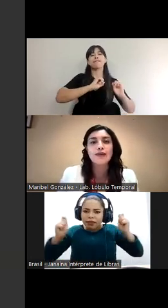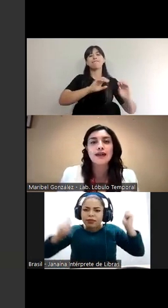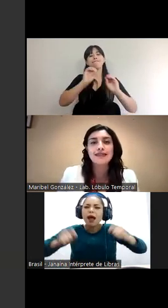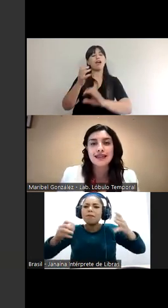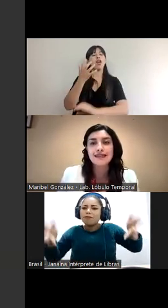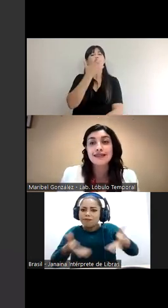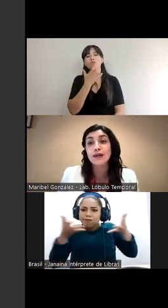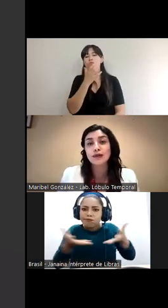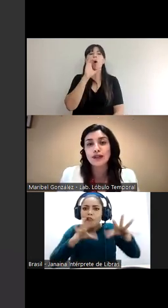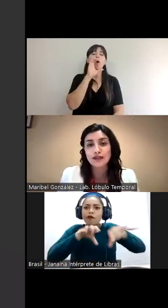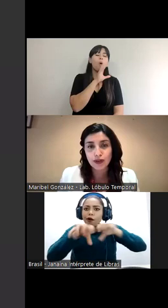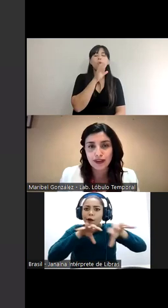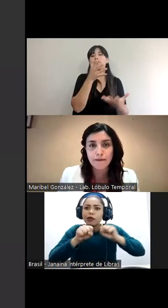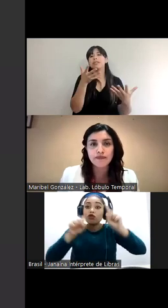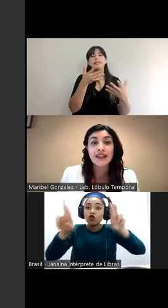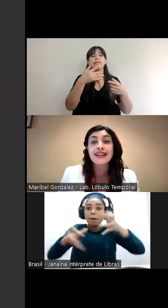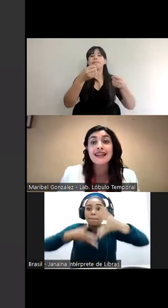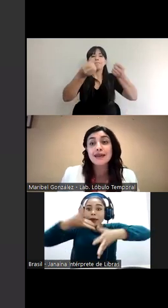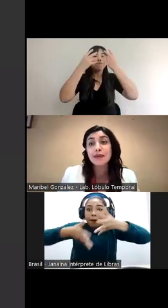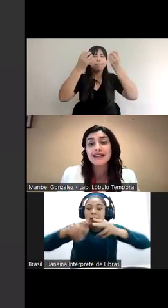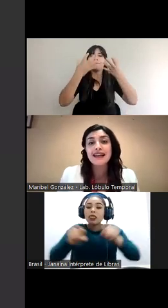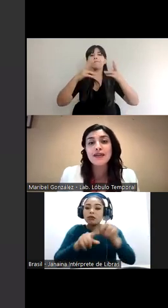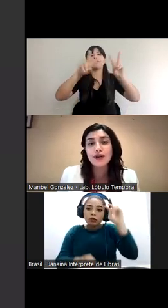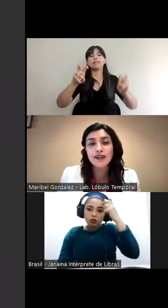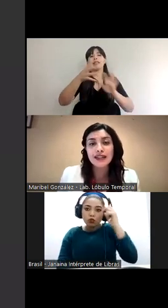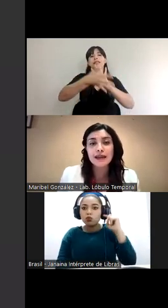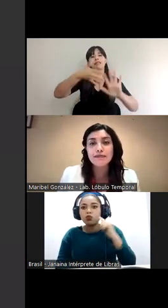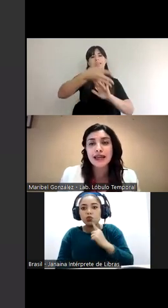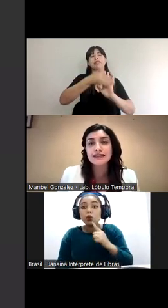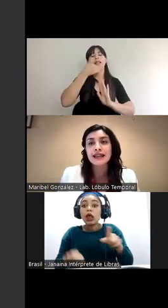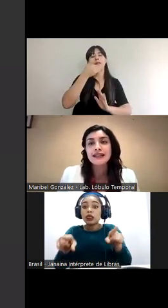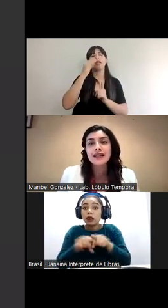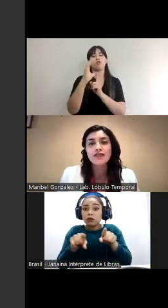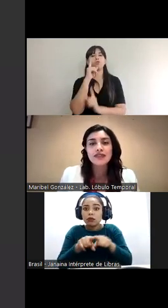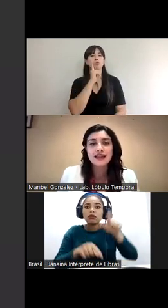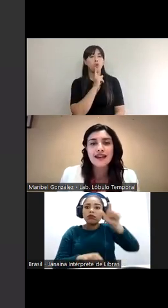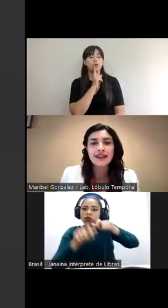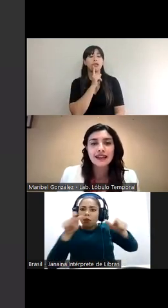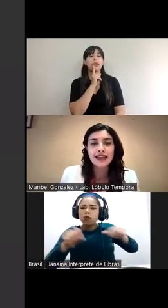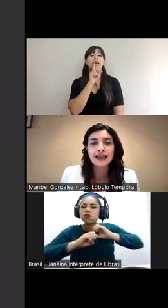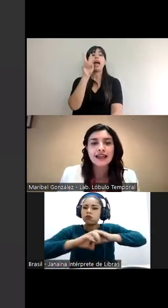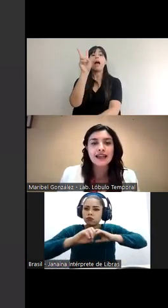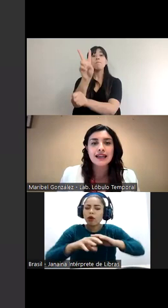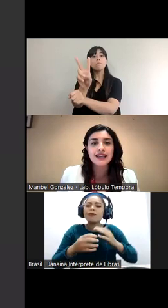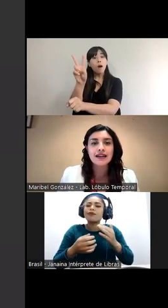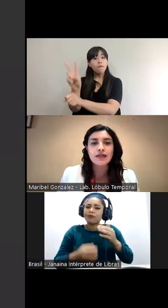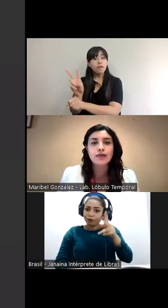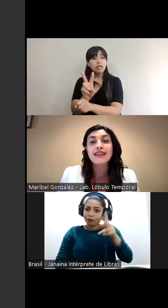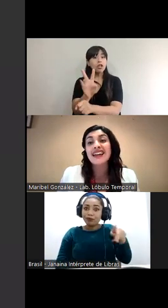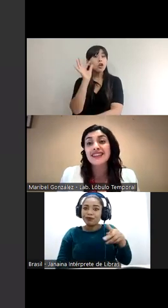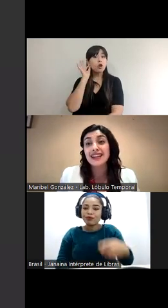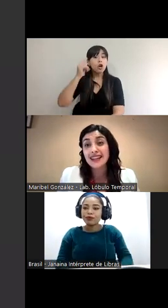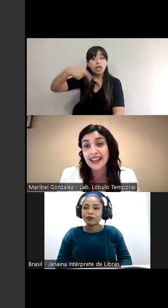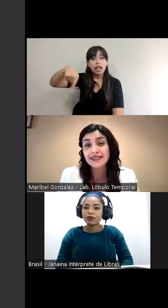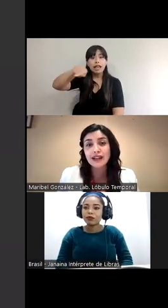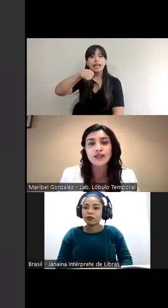de lengua de señas y cultura sorda, y de parte de las educadoras también que consideraban que una